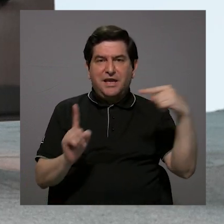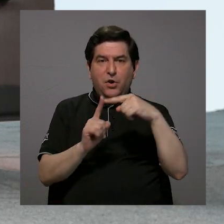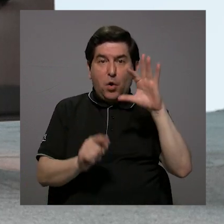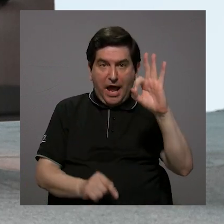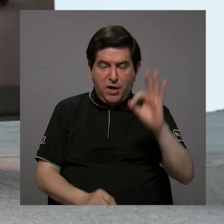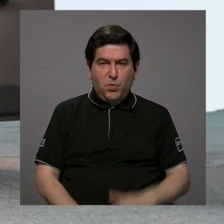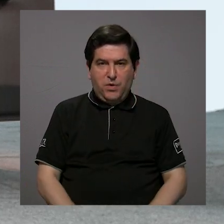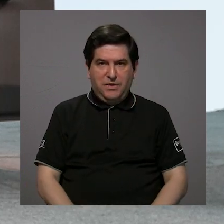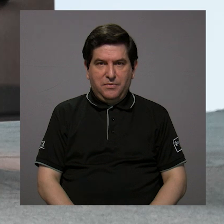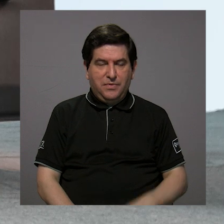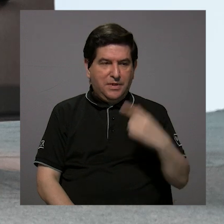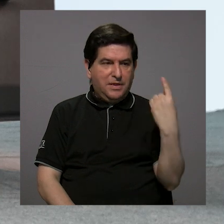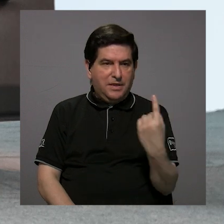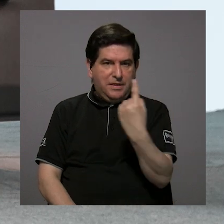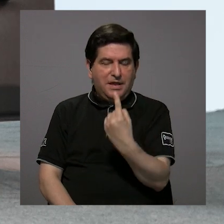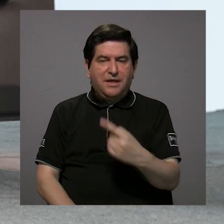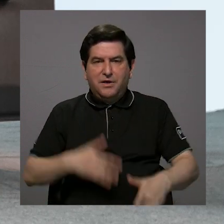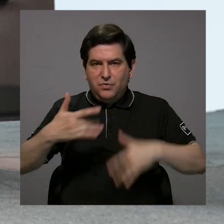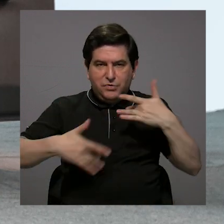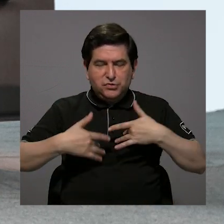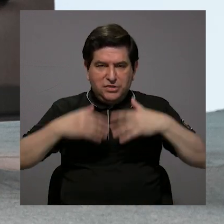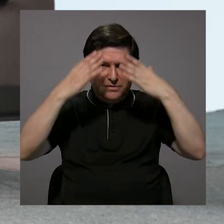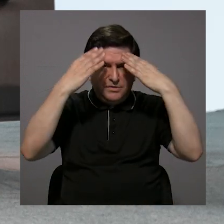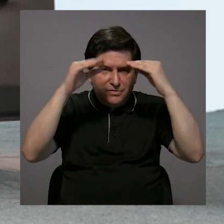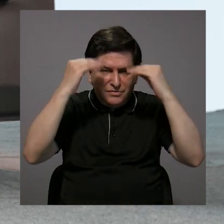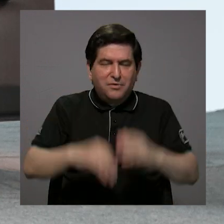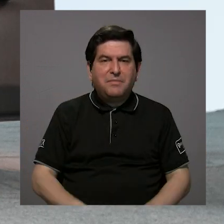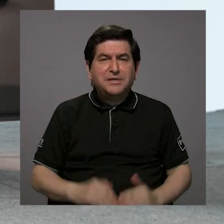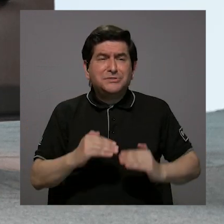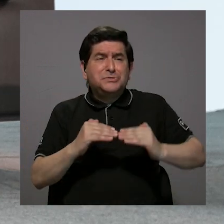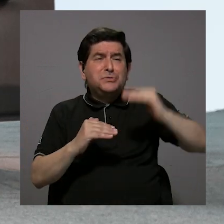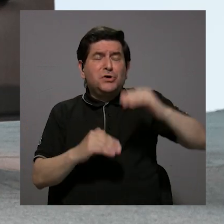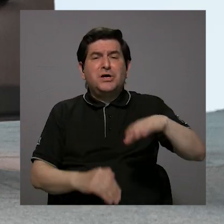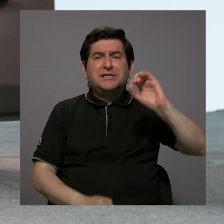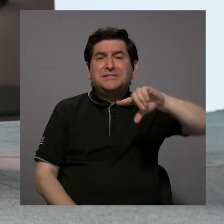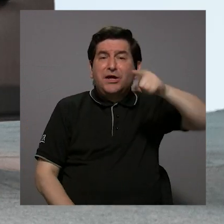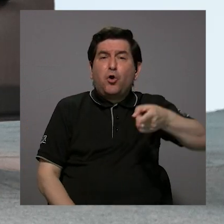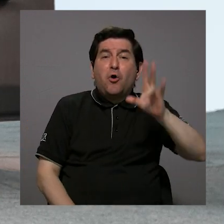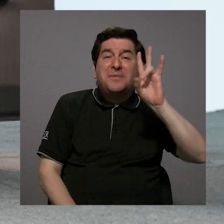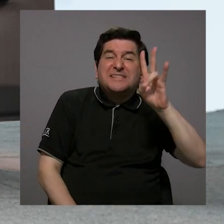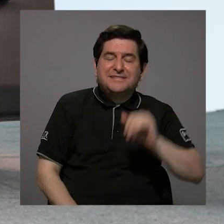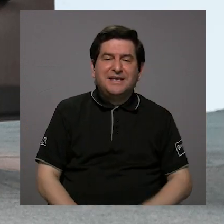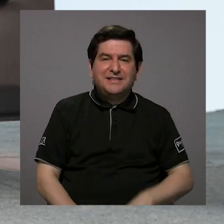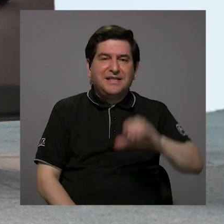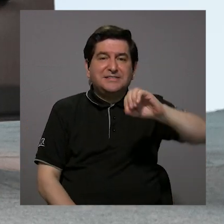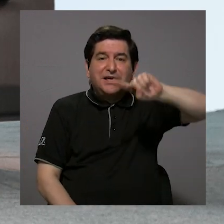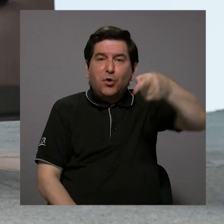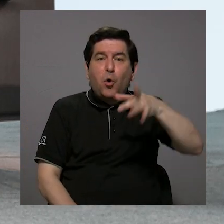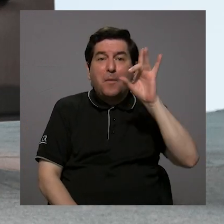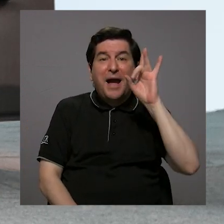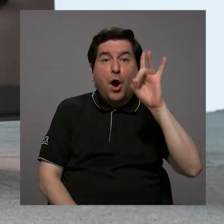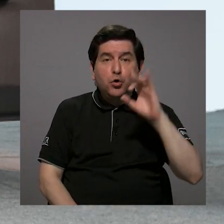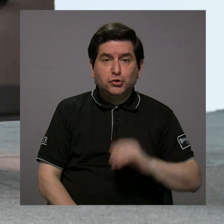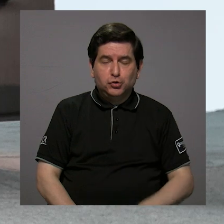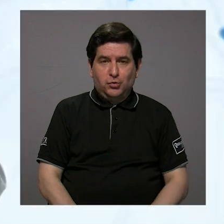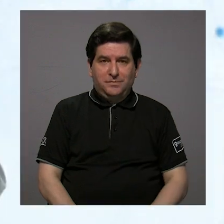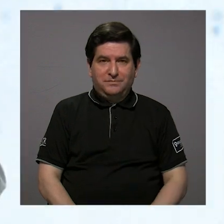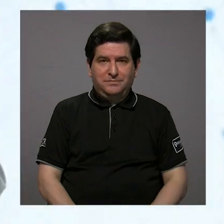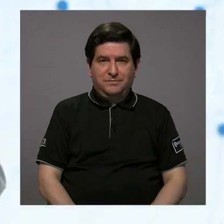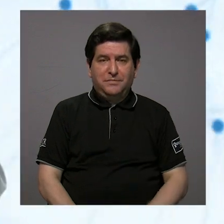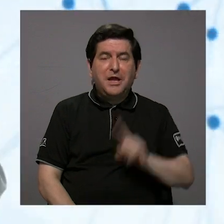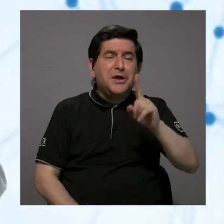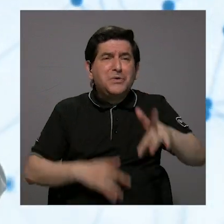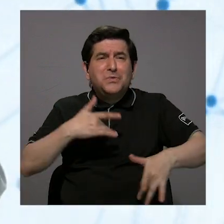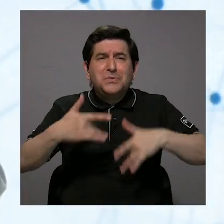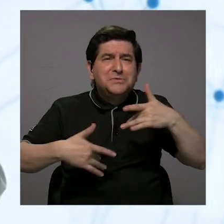0 a 9 que se reportaba cada uno de los síntomas, lo más alto fue 0,7, 0,8